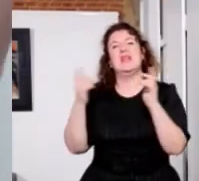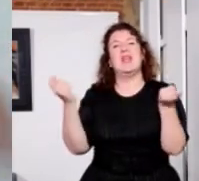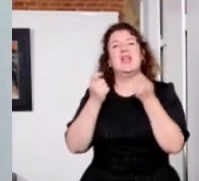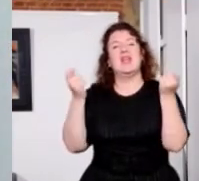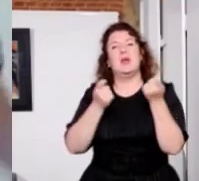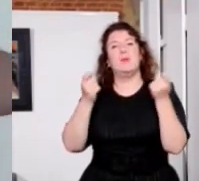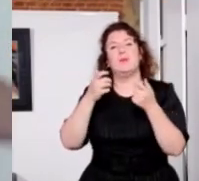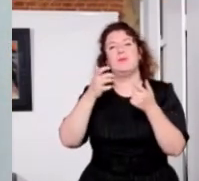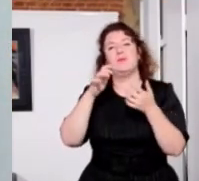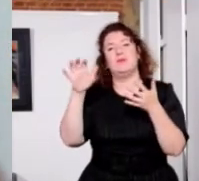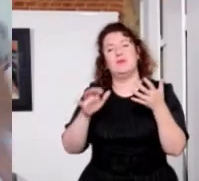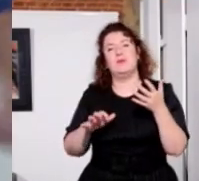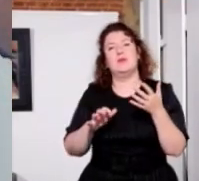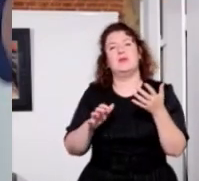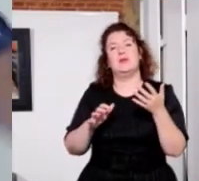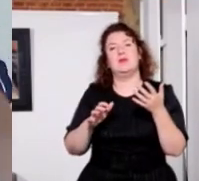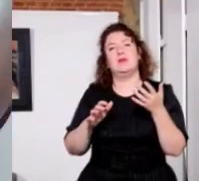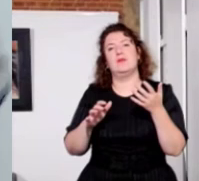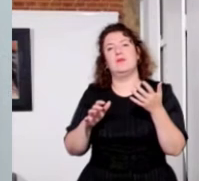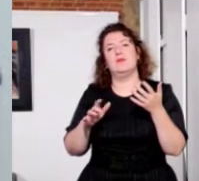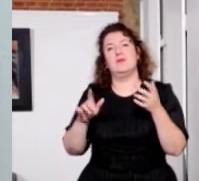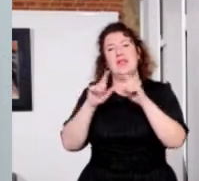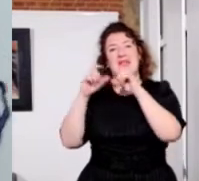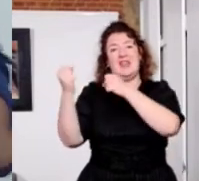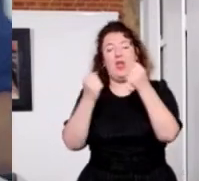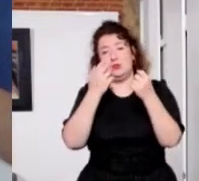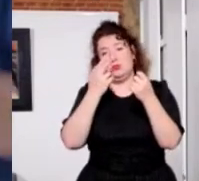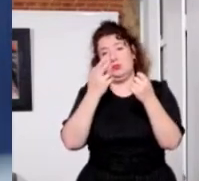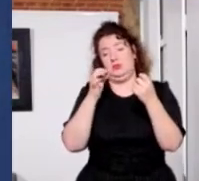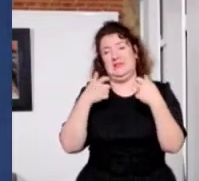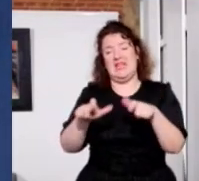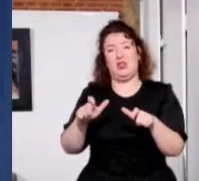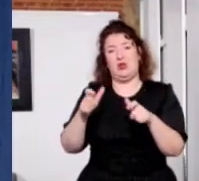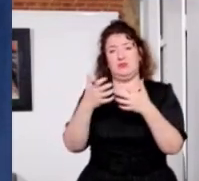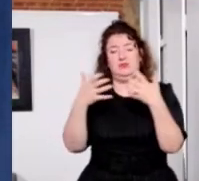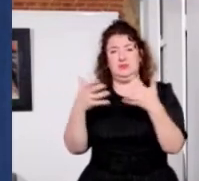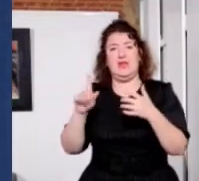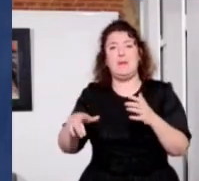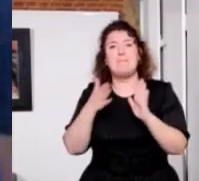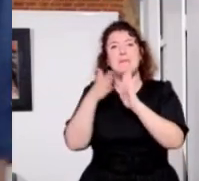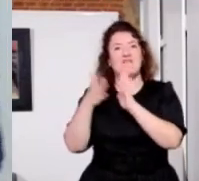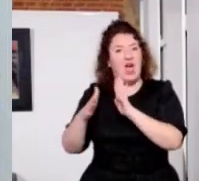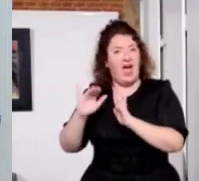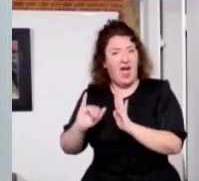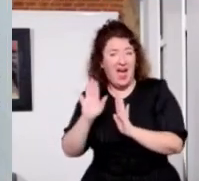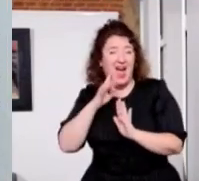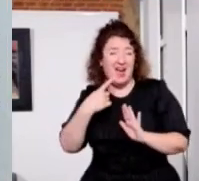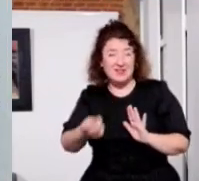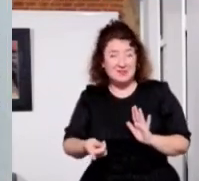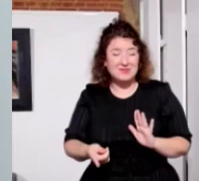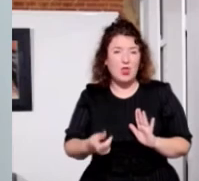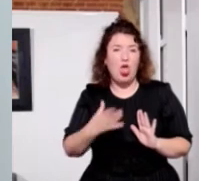que están realizando las principales entidades del sector. Y la biblioteca, que hablábamos antes